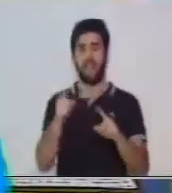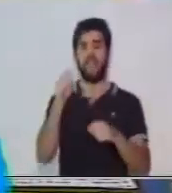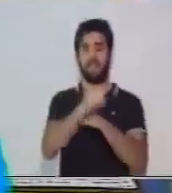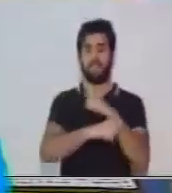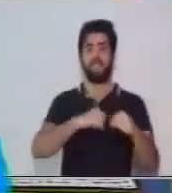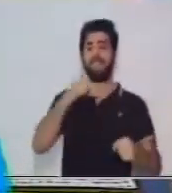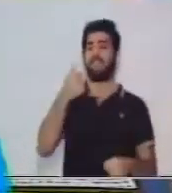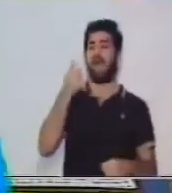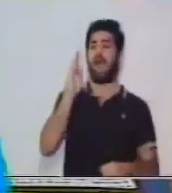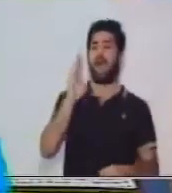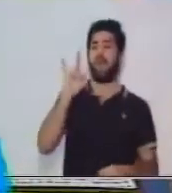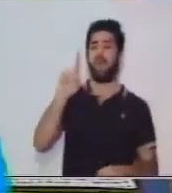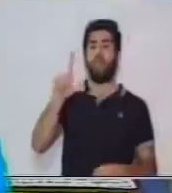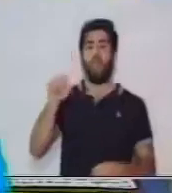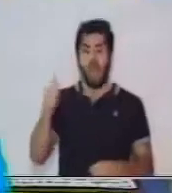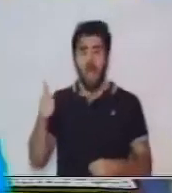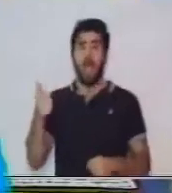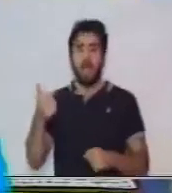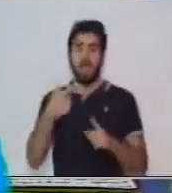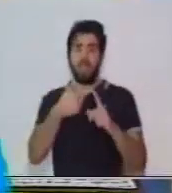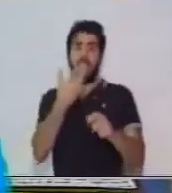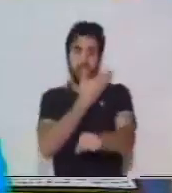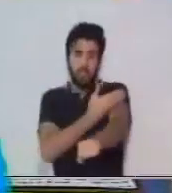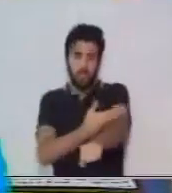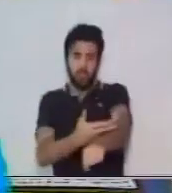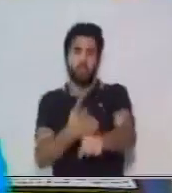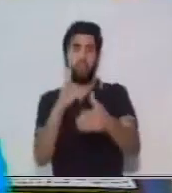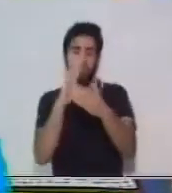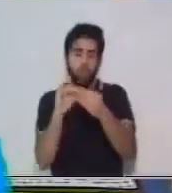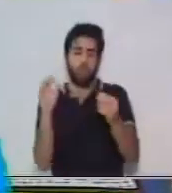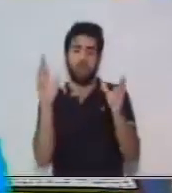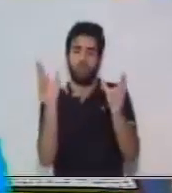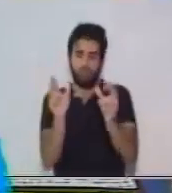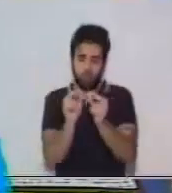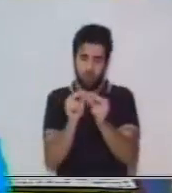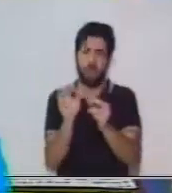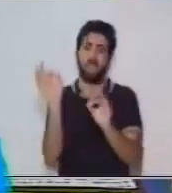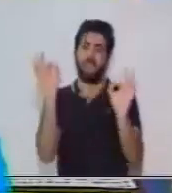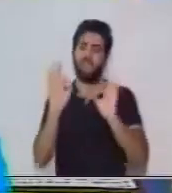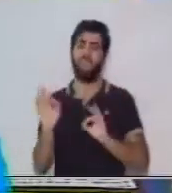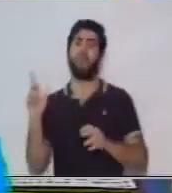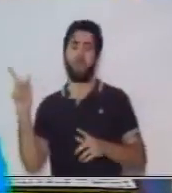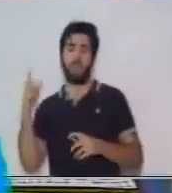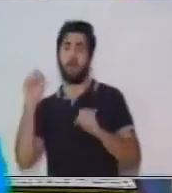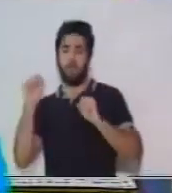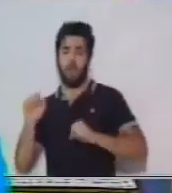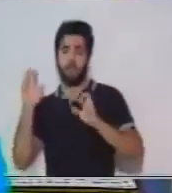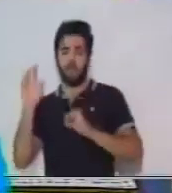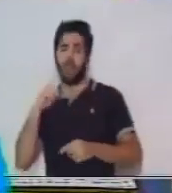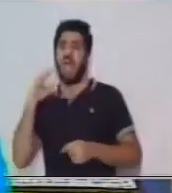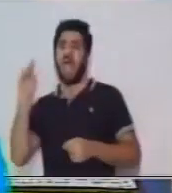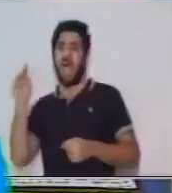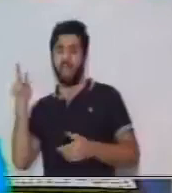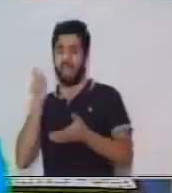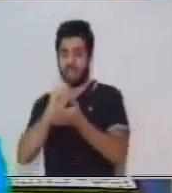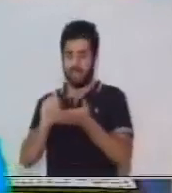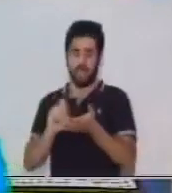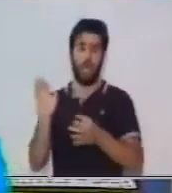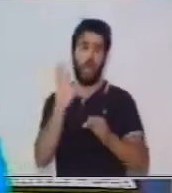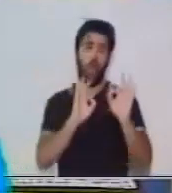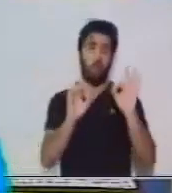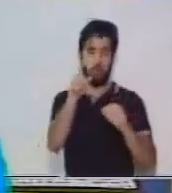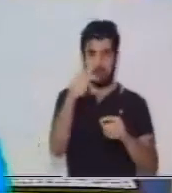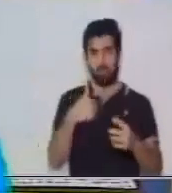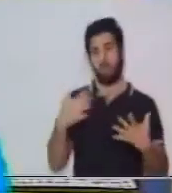esto estábamos diciendo que sí son relatos breves, de forma oral o escrita, y depende mucho también de la